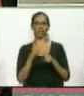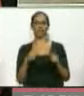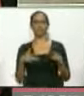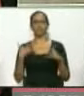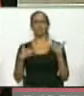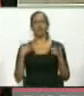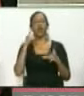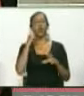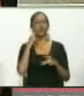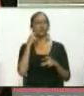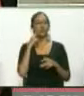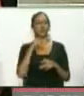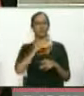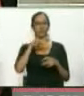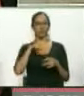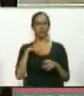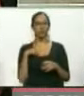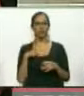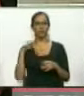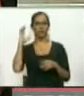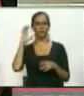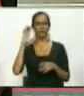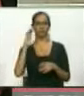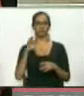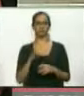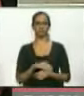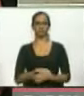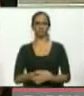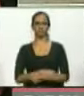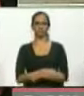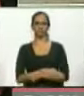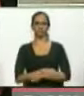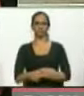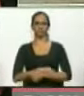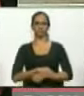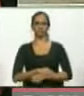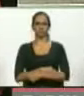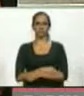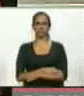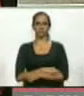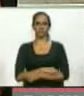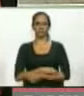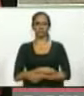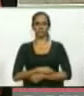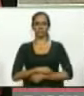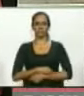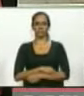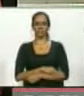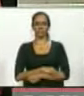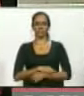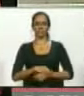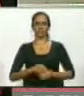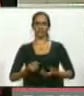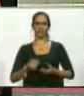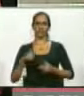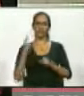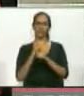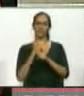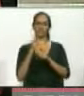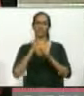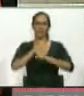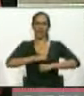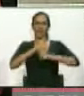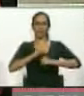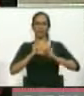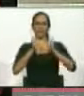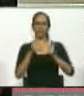de nuestro país agárrate pues las carreras de caballo empezaron en valencia y